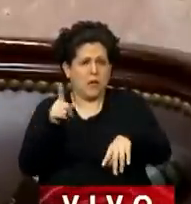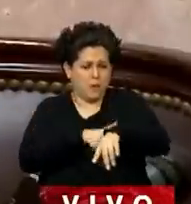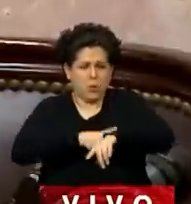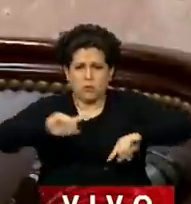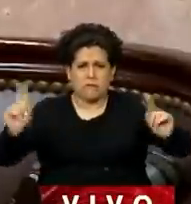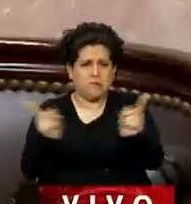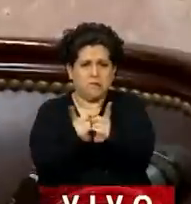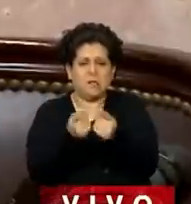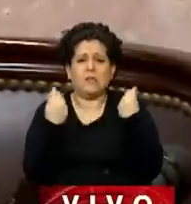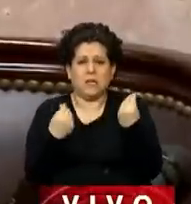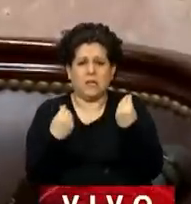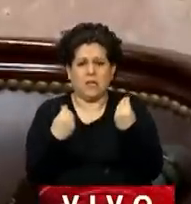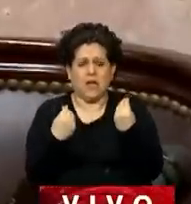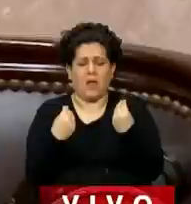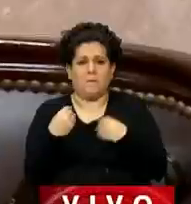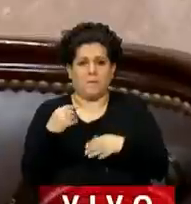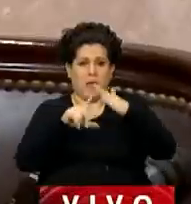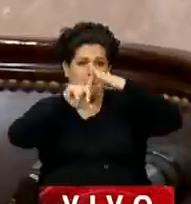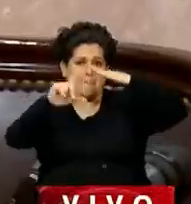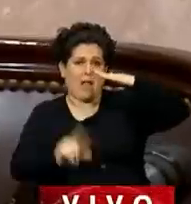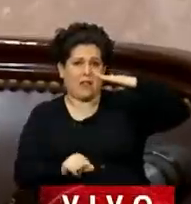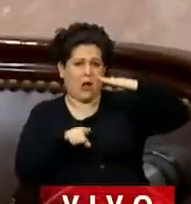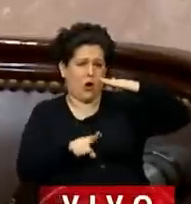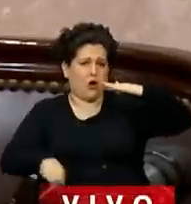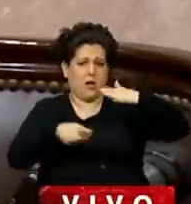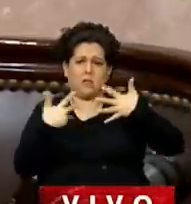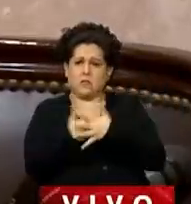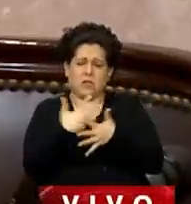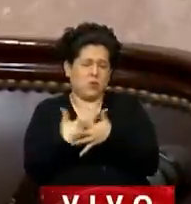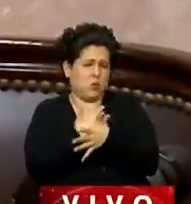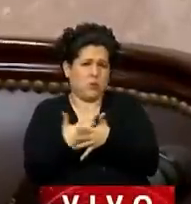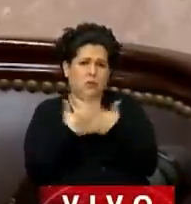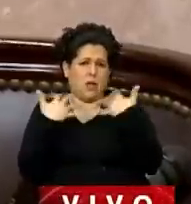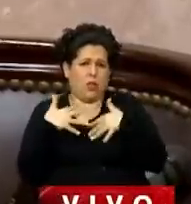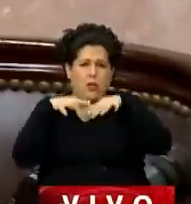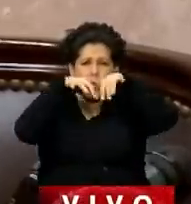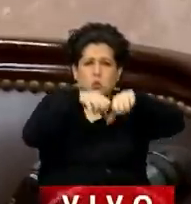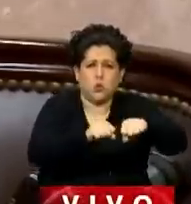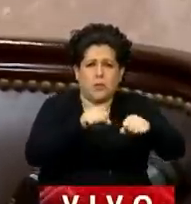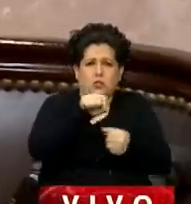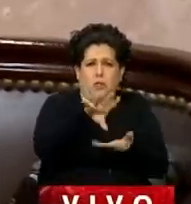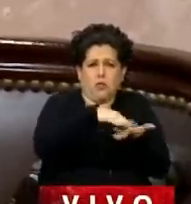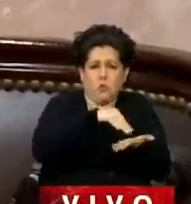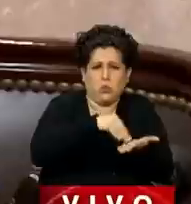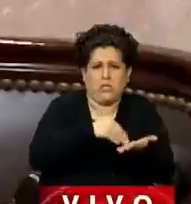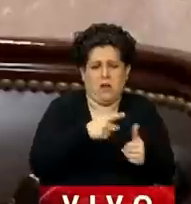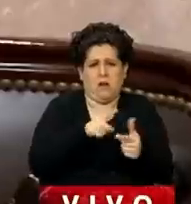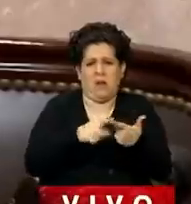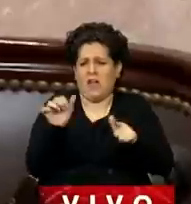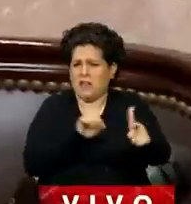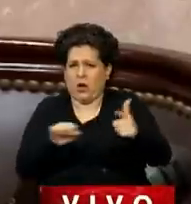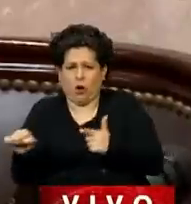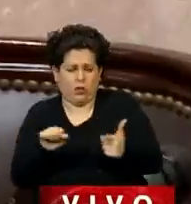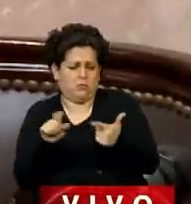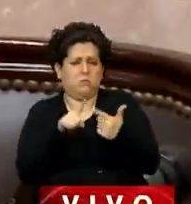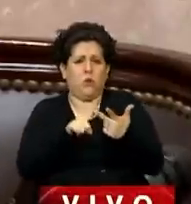a quienes en nuestra patagonia están sufriendo el terror la usurpación de sus tierras el incendio de